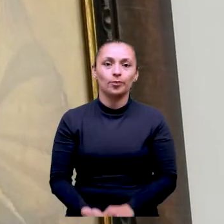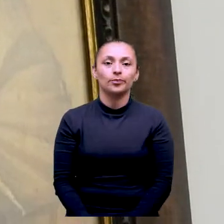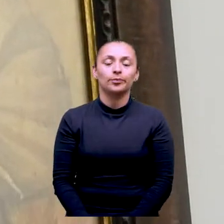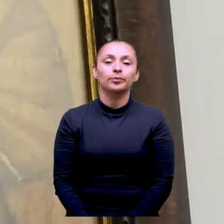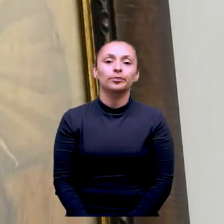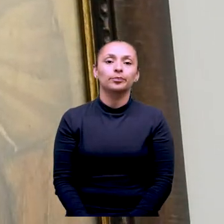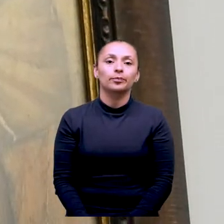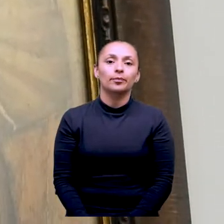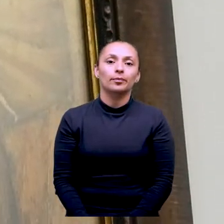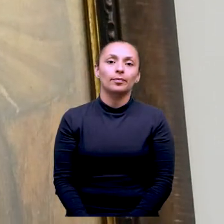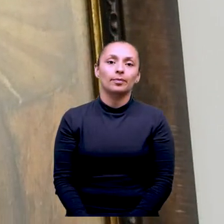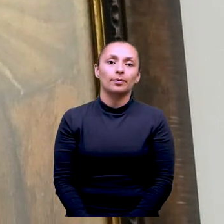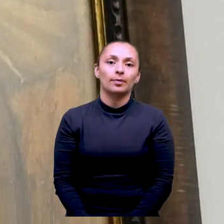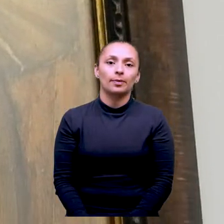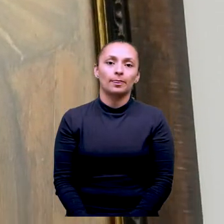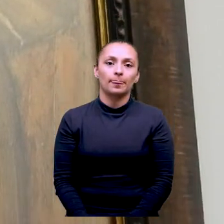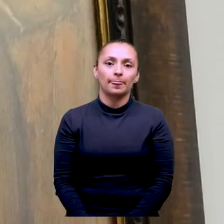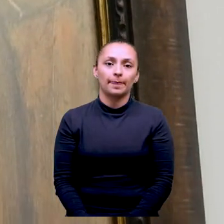escogió